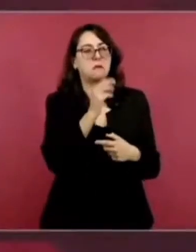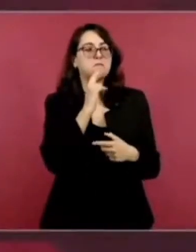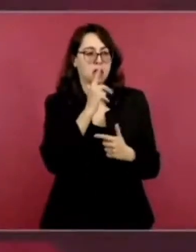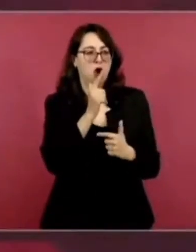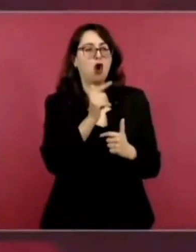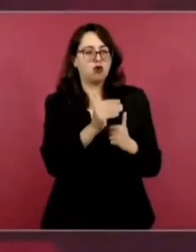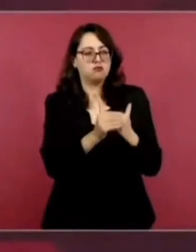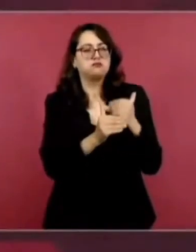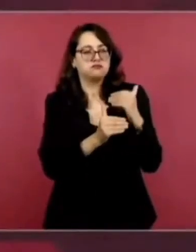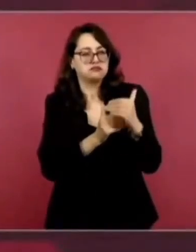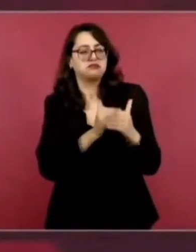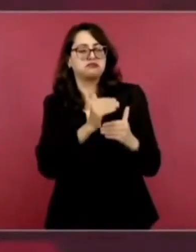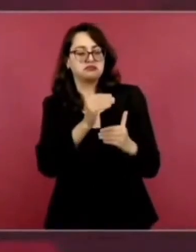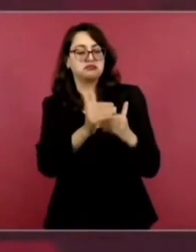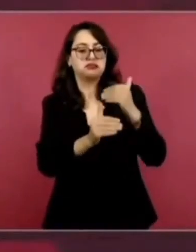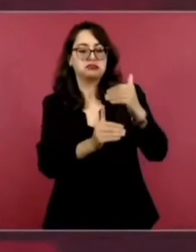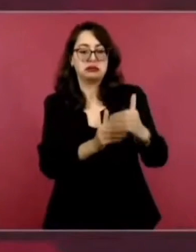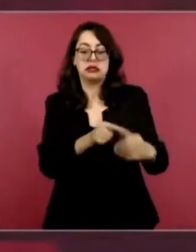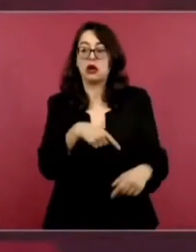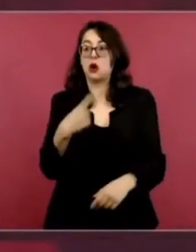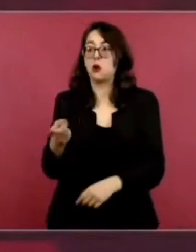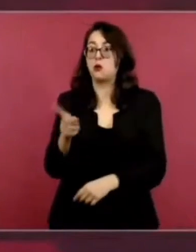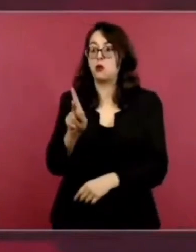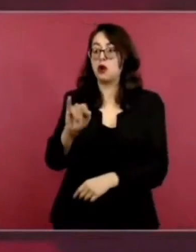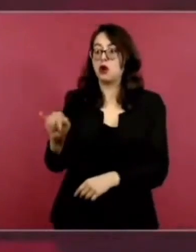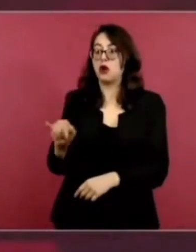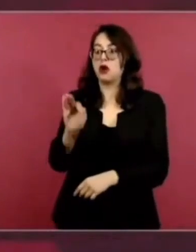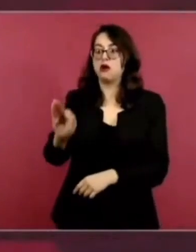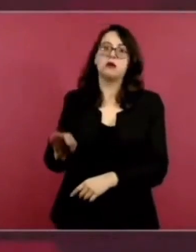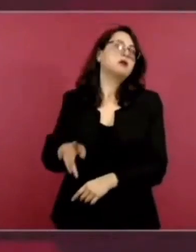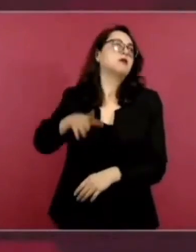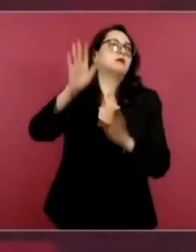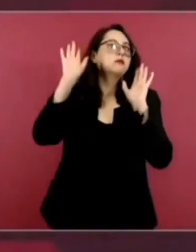nada. Al contrario, ha habido retrocesos. Imagínense